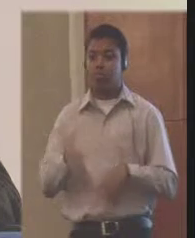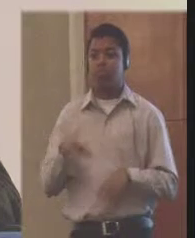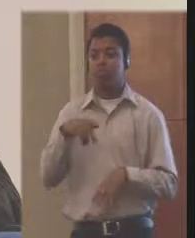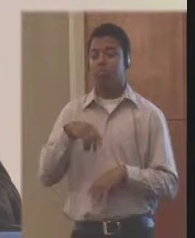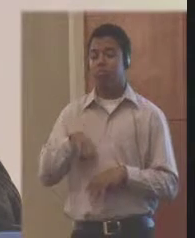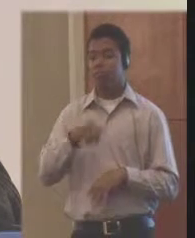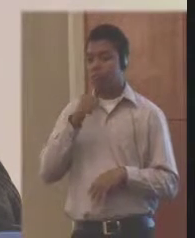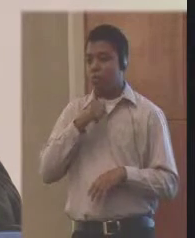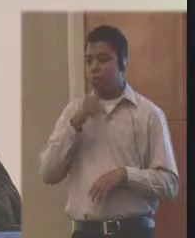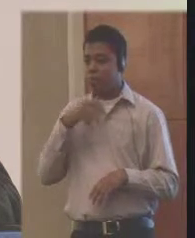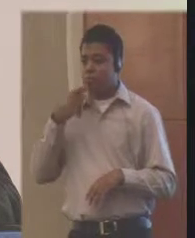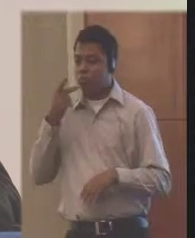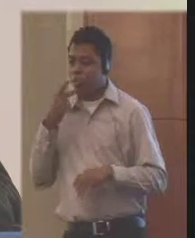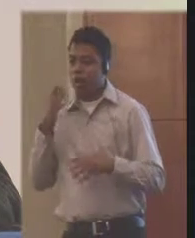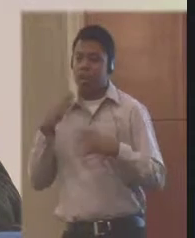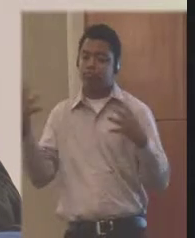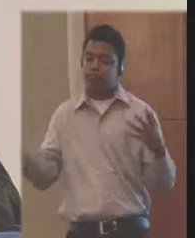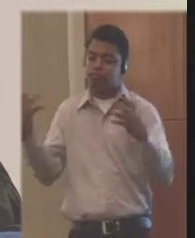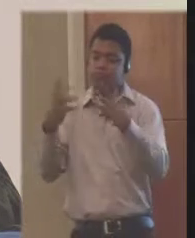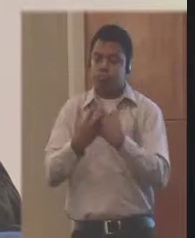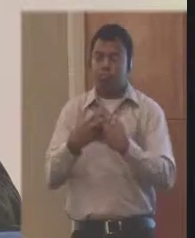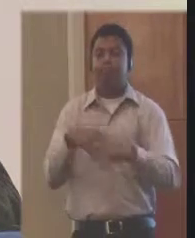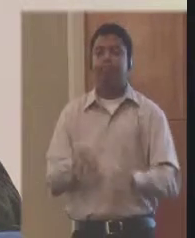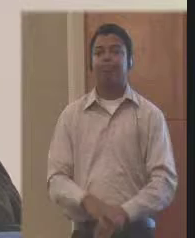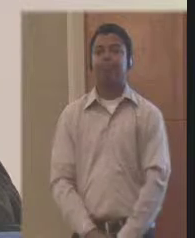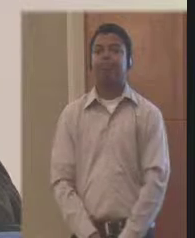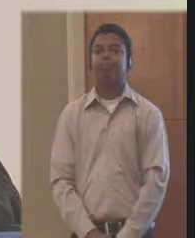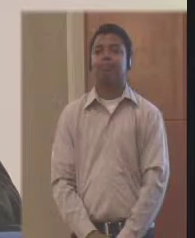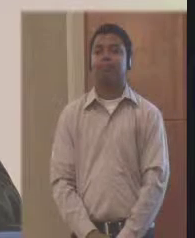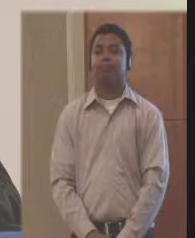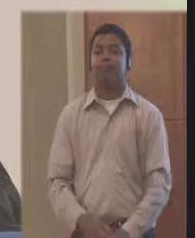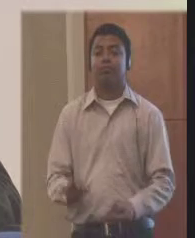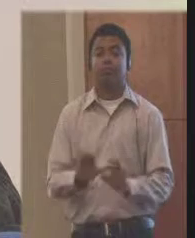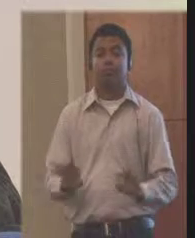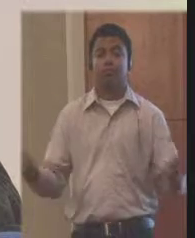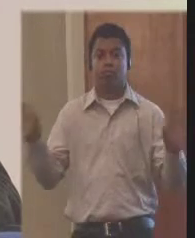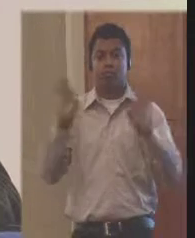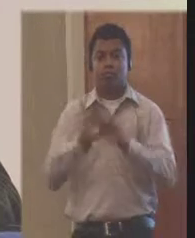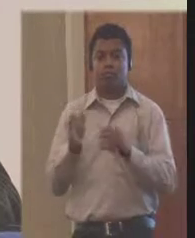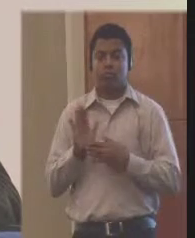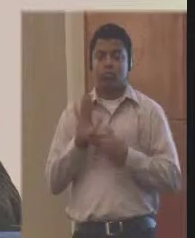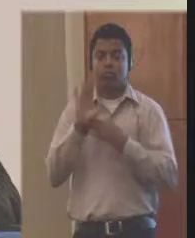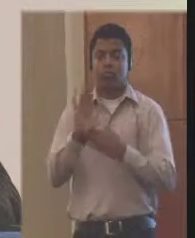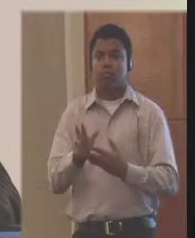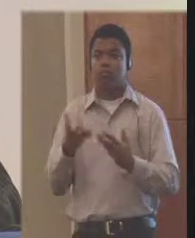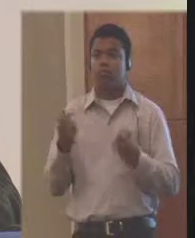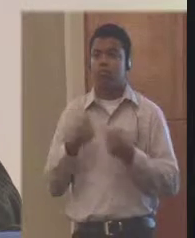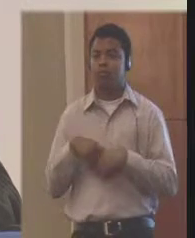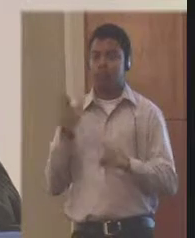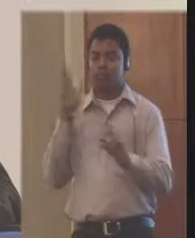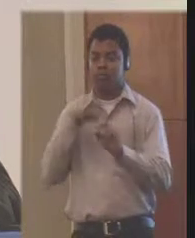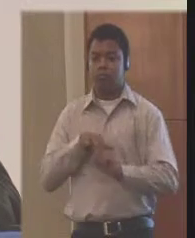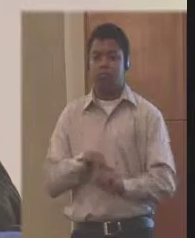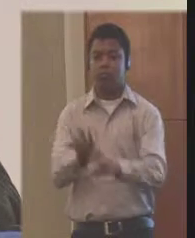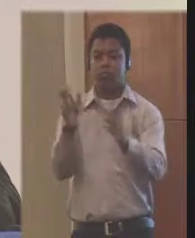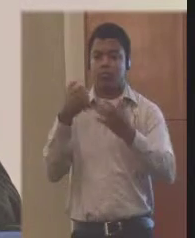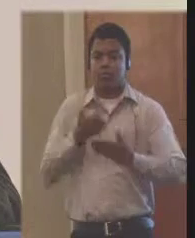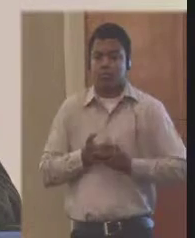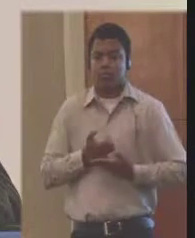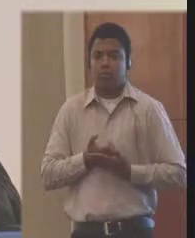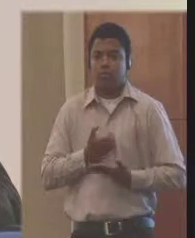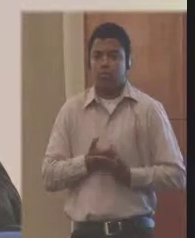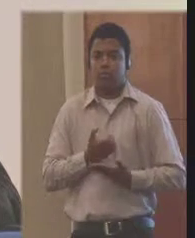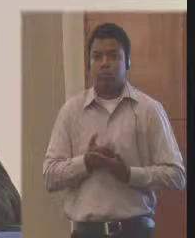Tenemos que ver la importancia de modelos de la inclusión económica, como aquí se mostró en el caso